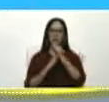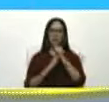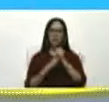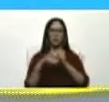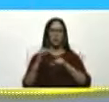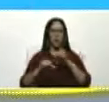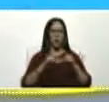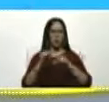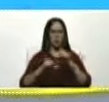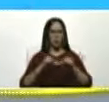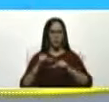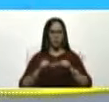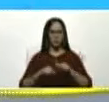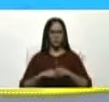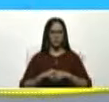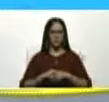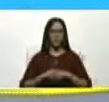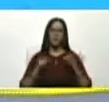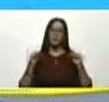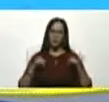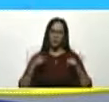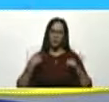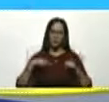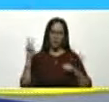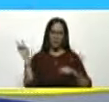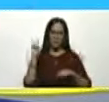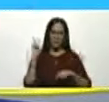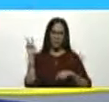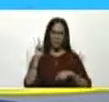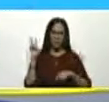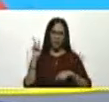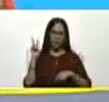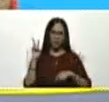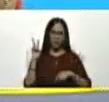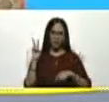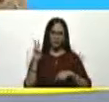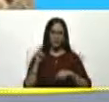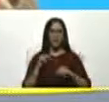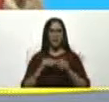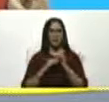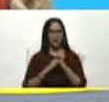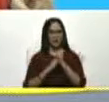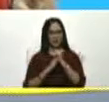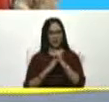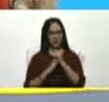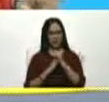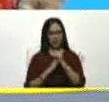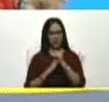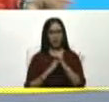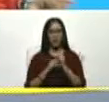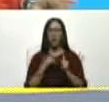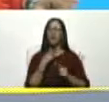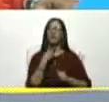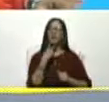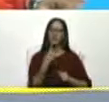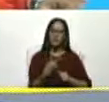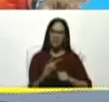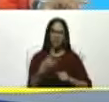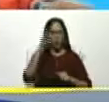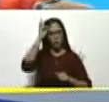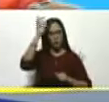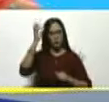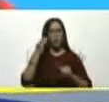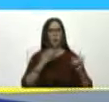colectivo que hoy tiene Venezuela, del liderazgo de los voceros y voceras de los